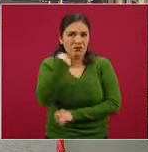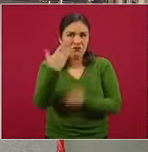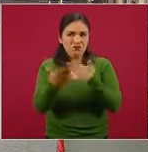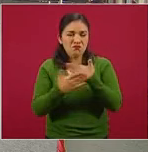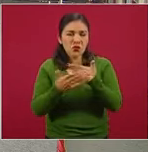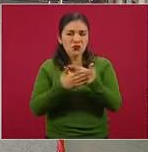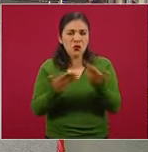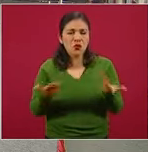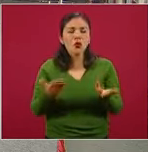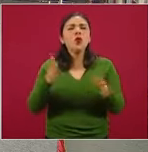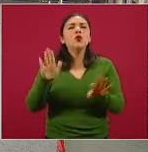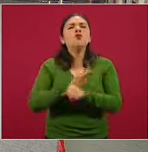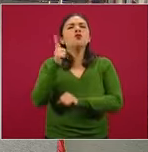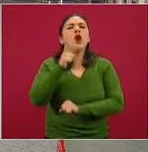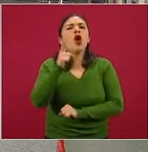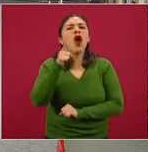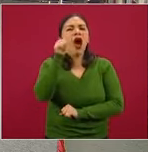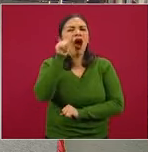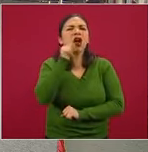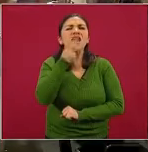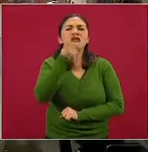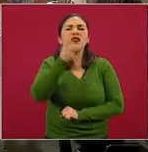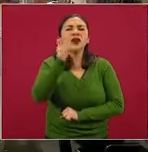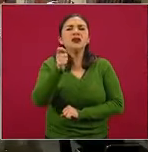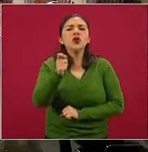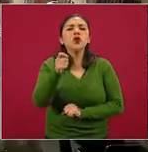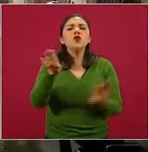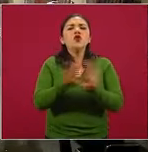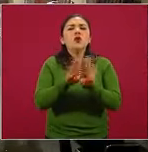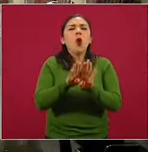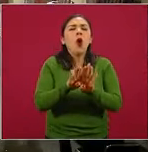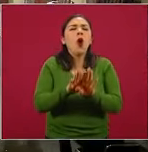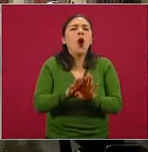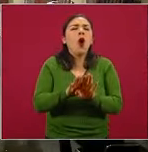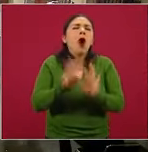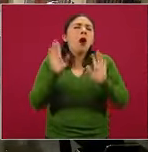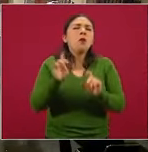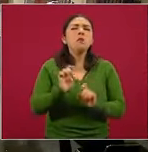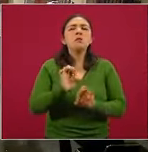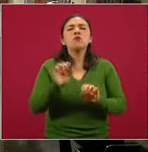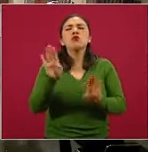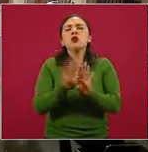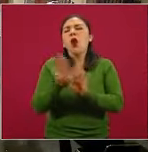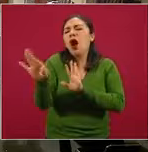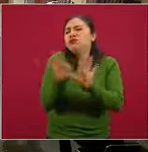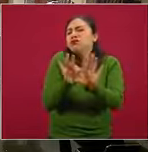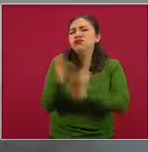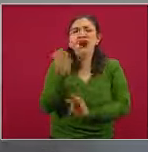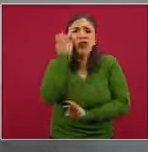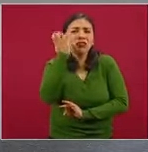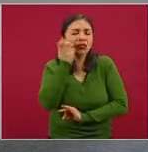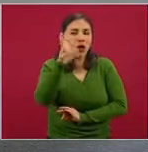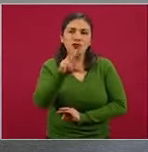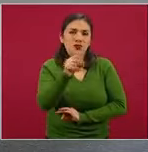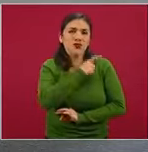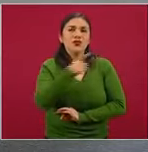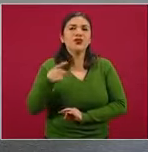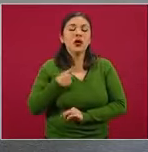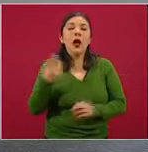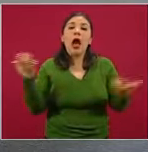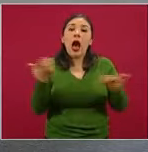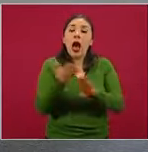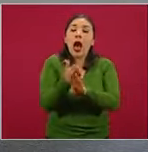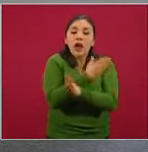vacunación, porque nos comentaba que no son al azar, ¿no? Que tiene que haber un protocolo, pero este protocolo, ¿quién lo